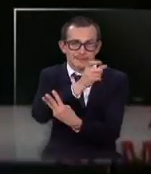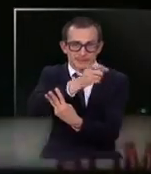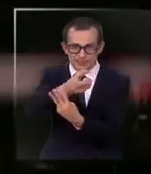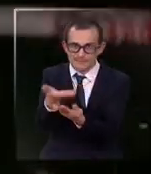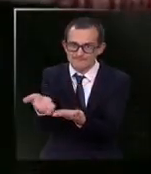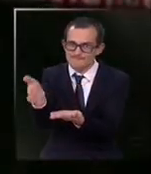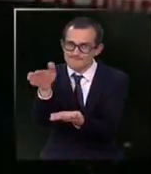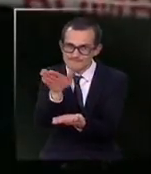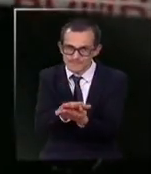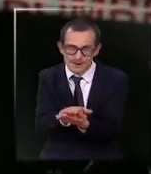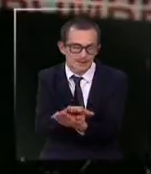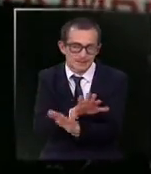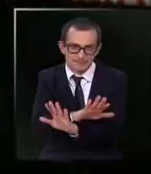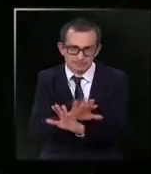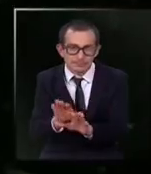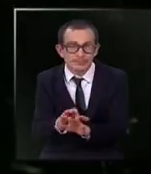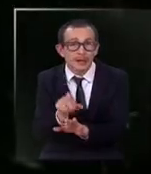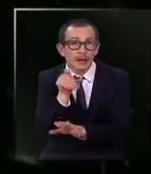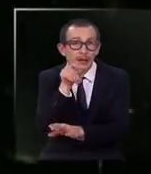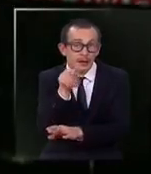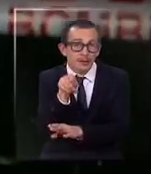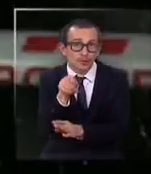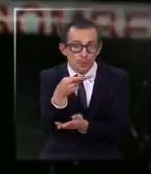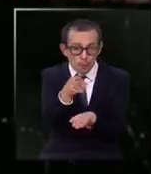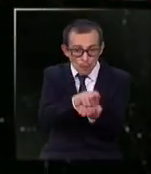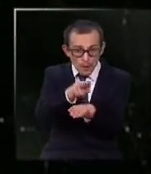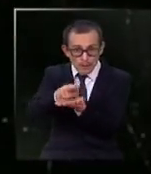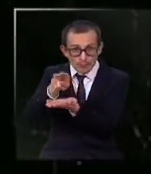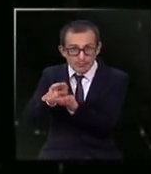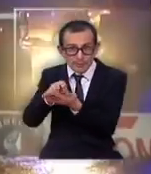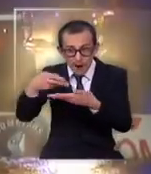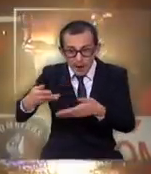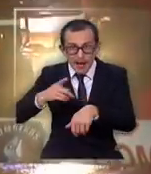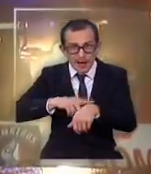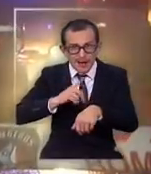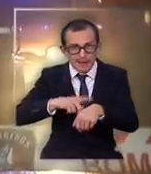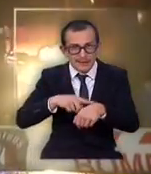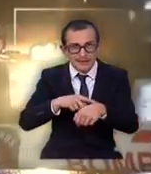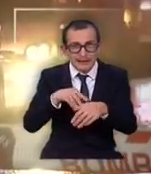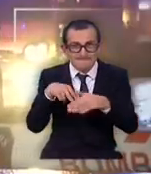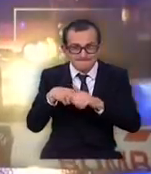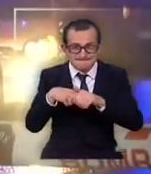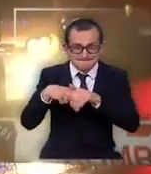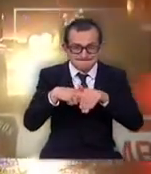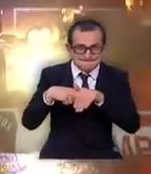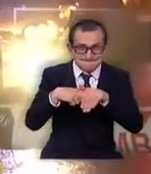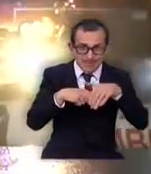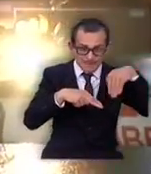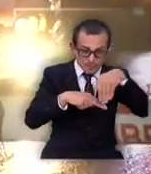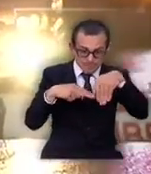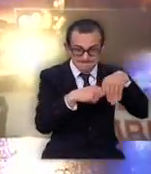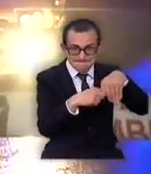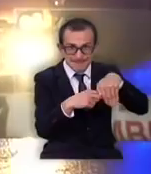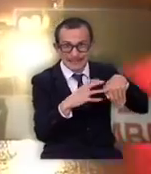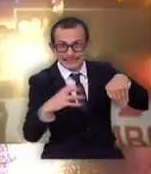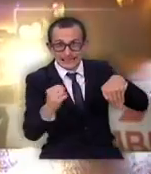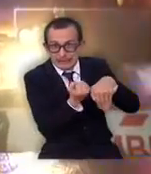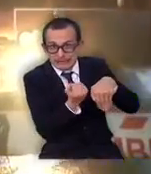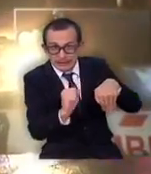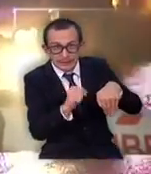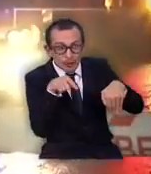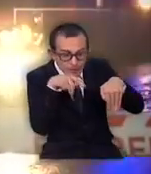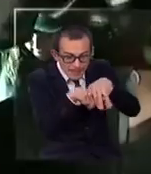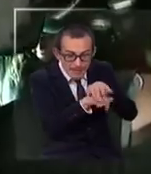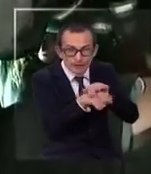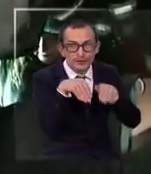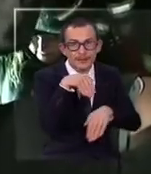personas que perdieron la vida y cuyos cuerpos están a esta hora atrapados al interior de este vehículo bus que ustedes